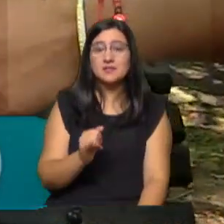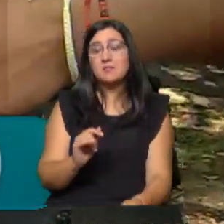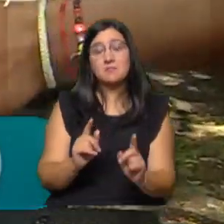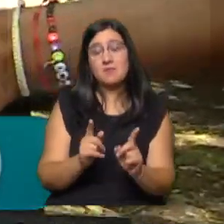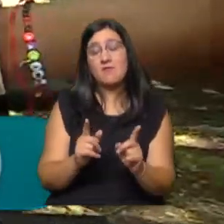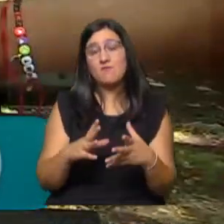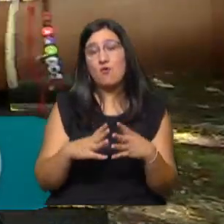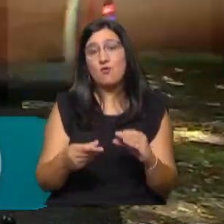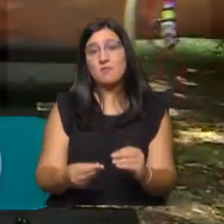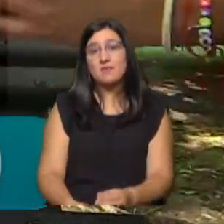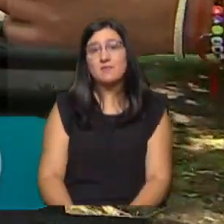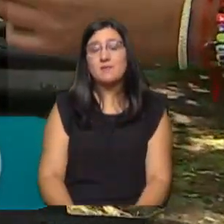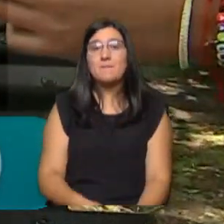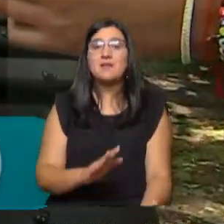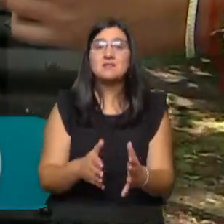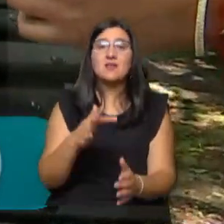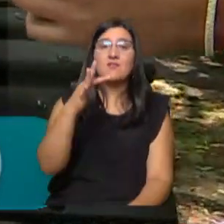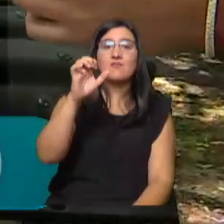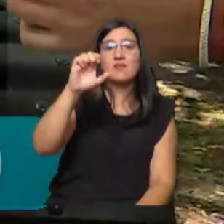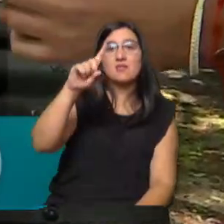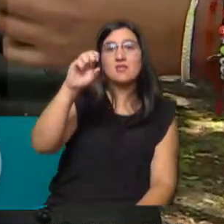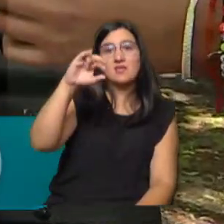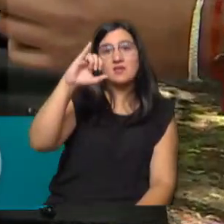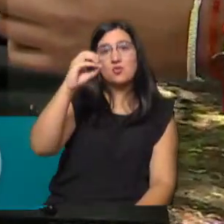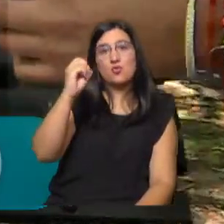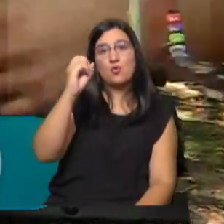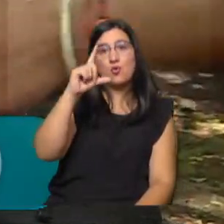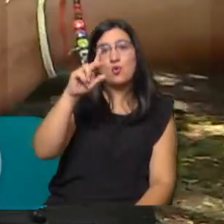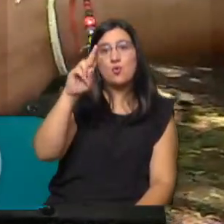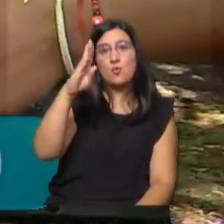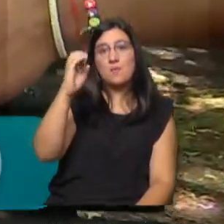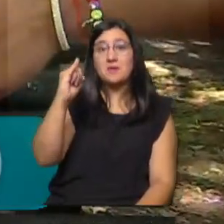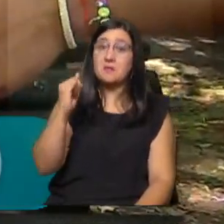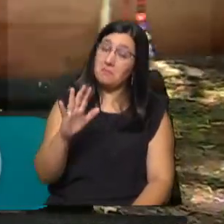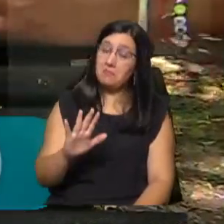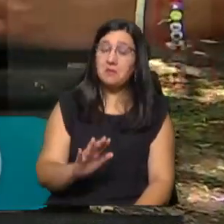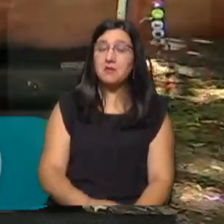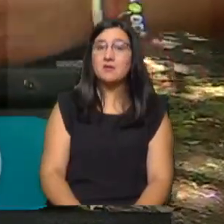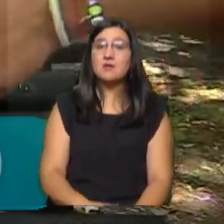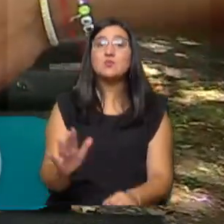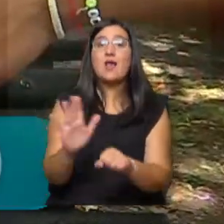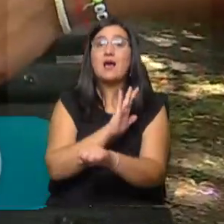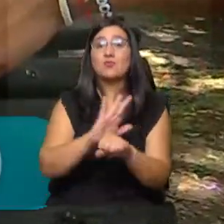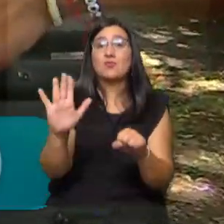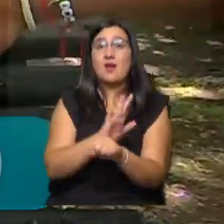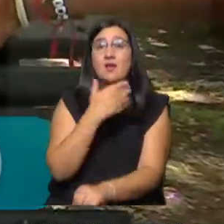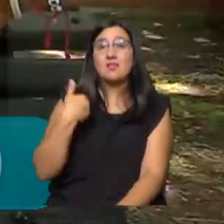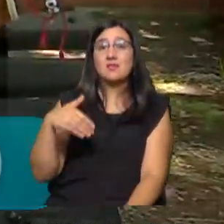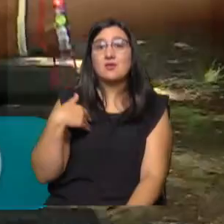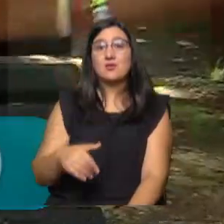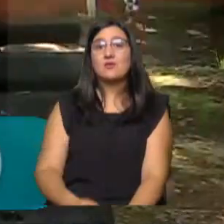forma, ¿no? Claro, tiene un aire a Federico Lupi, me dice Flor Infante desde Estudios. Mirá vos. El actor argentino. Qué suerte que